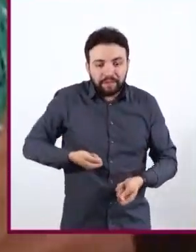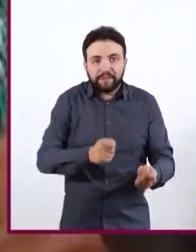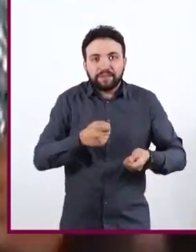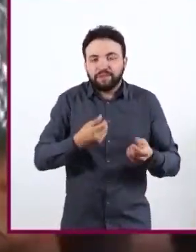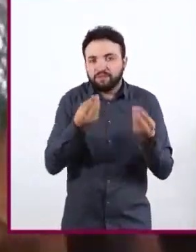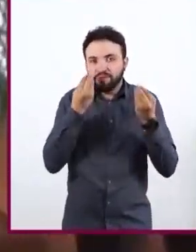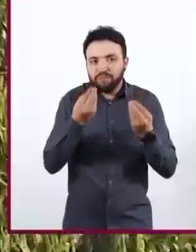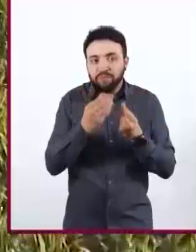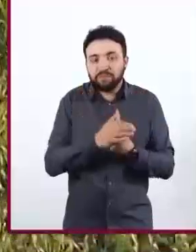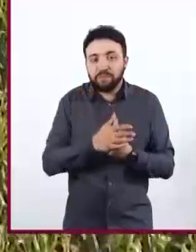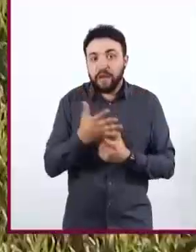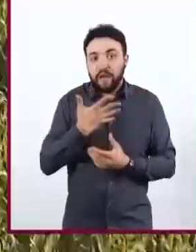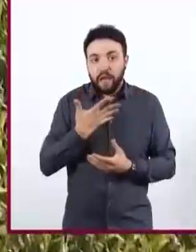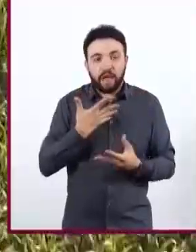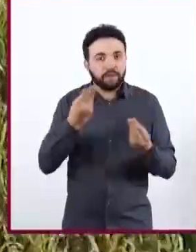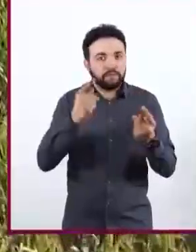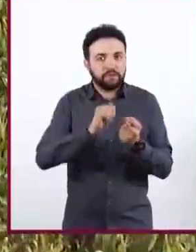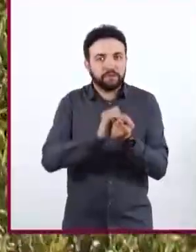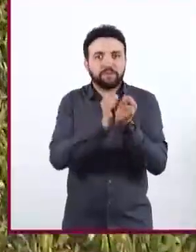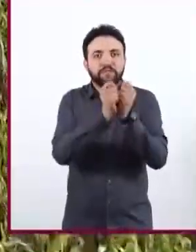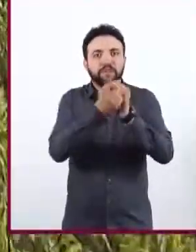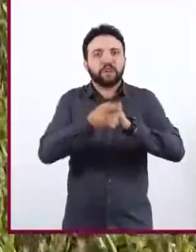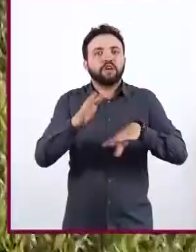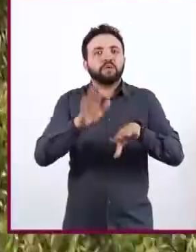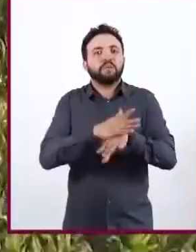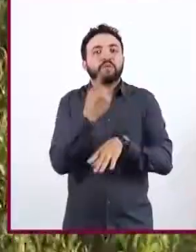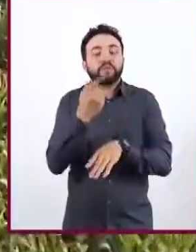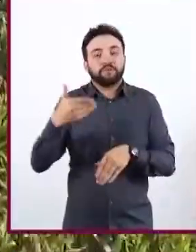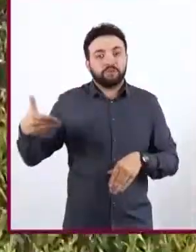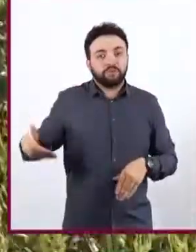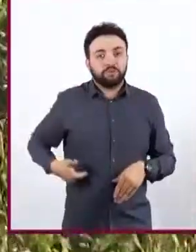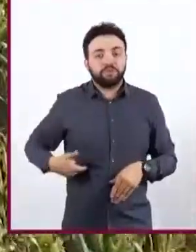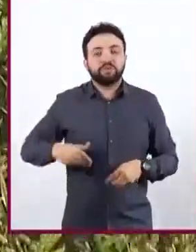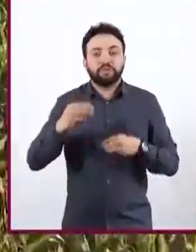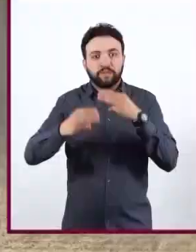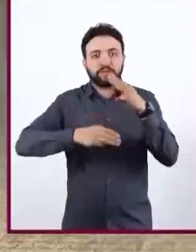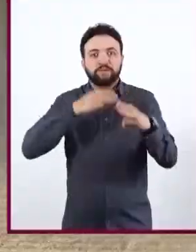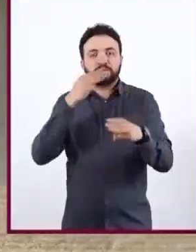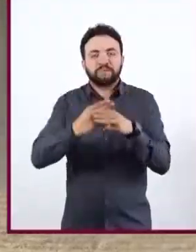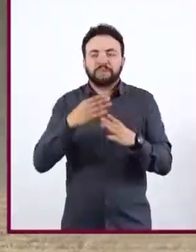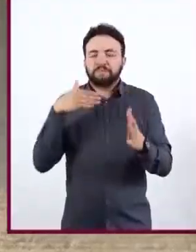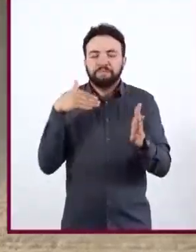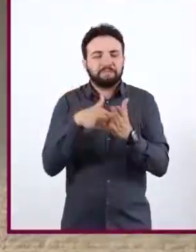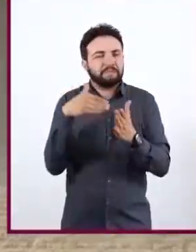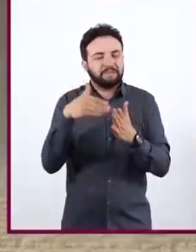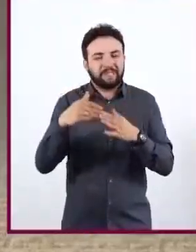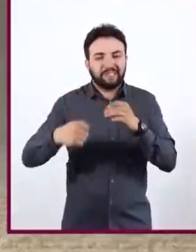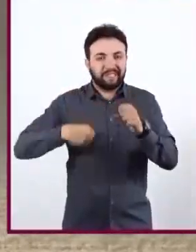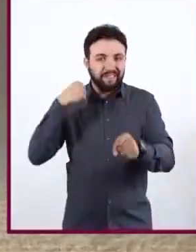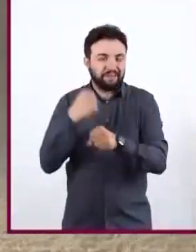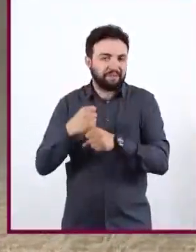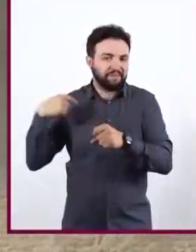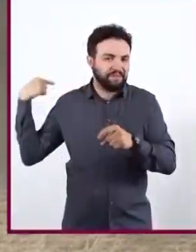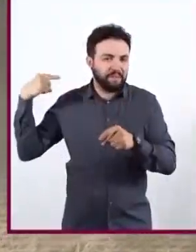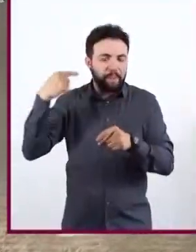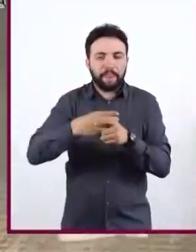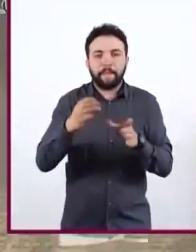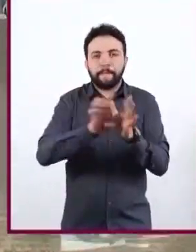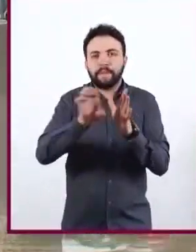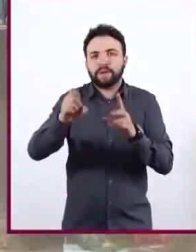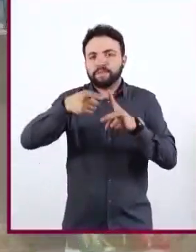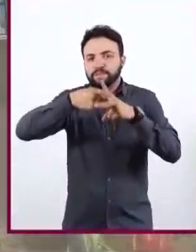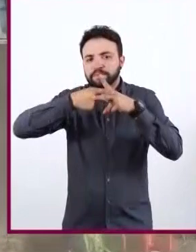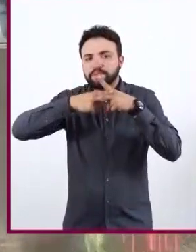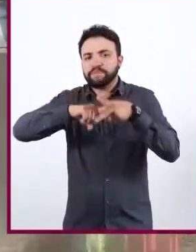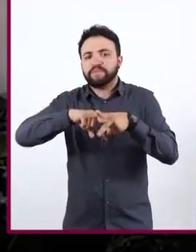Existen evidencias de transformaciones provocadas por las sociedades humanas en la Tierra desde hace miles de años. Por ejemplo, con el inicio